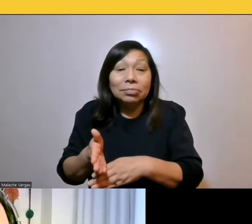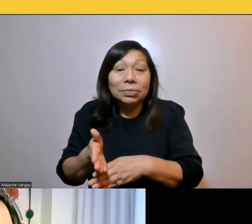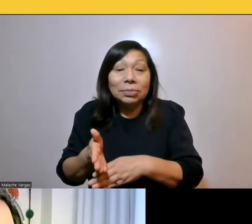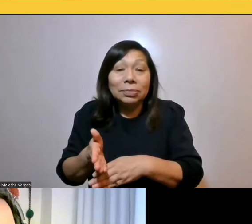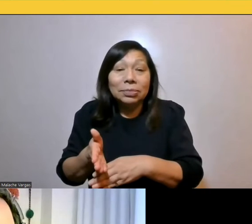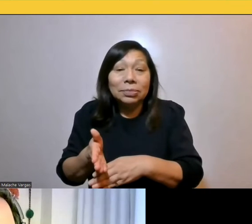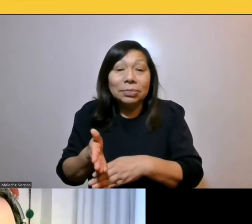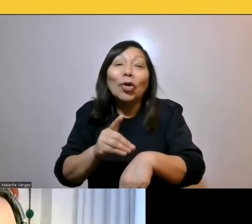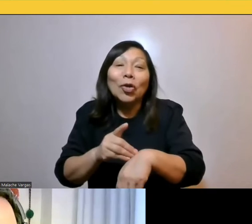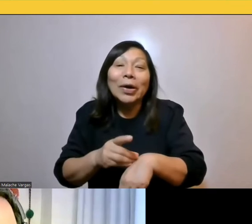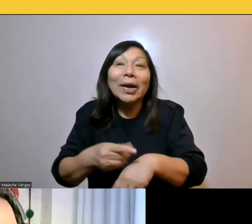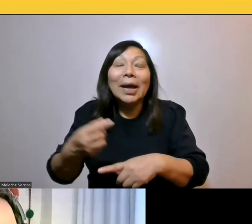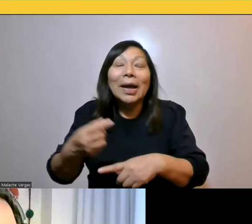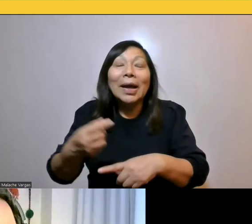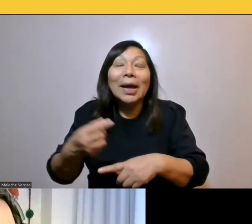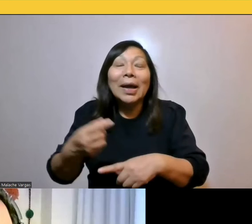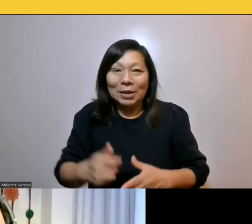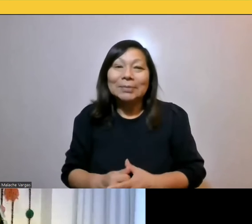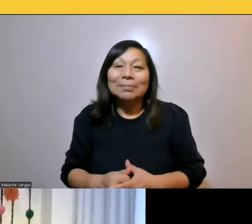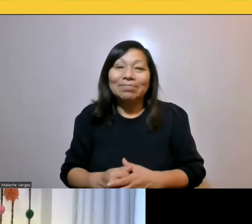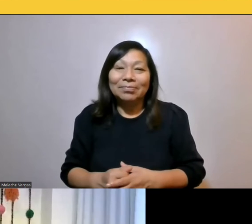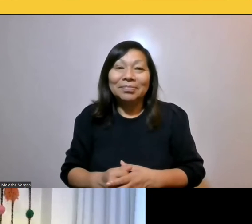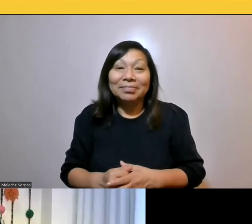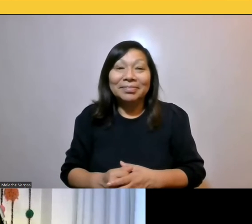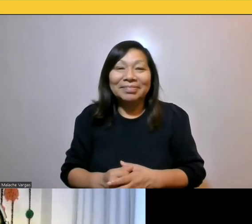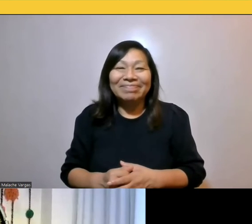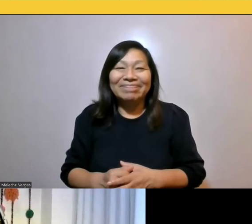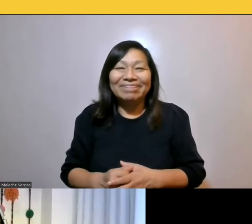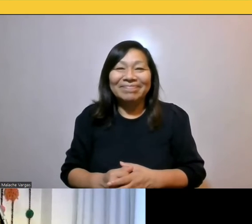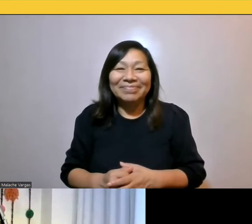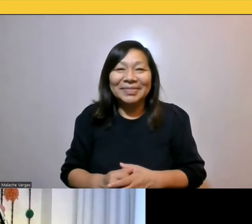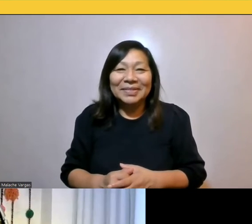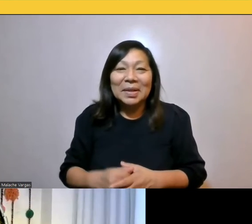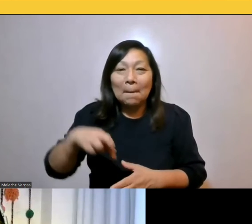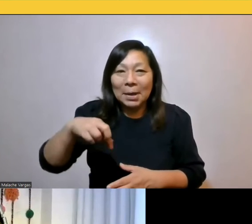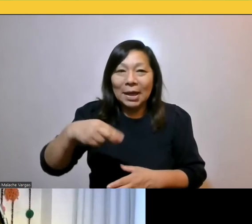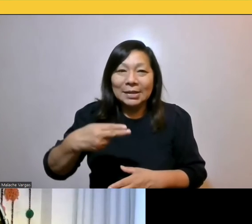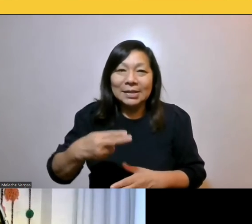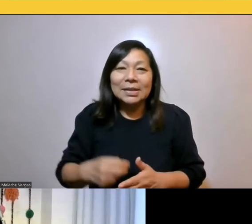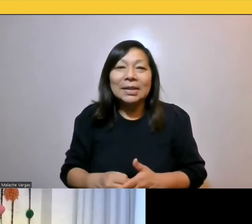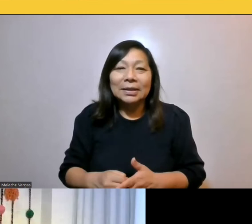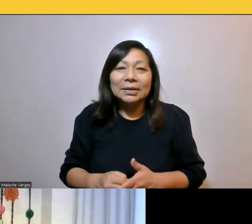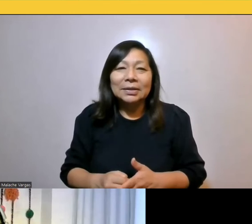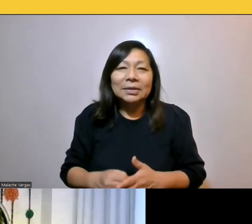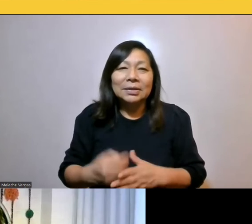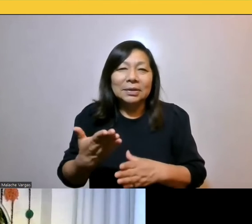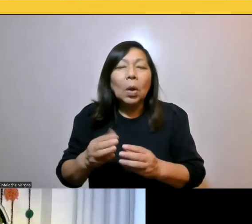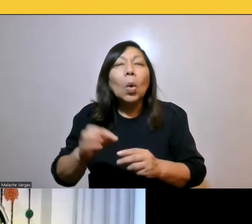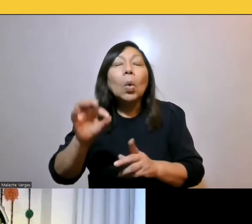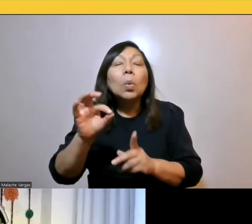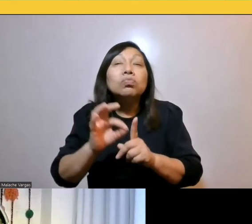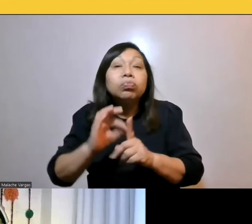ginecóloga? Bueno, a ver, en orden. El pH vaginal, existen formas de